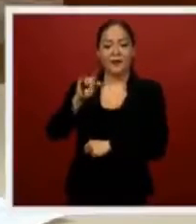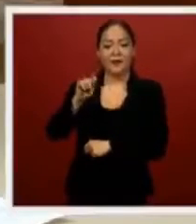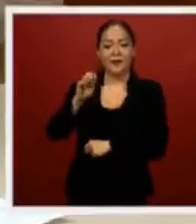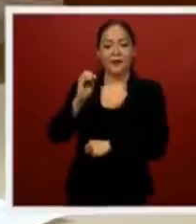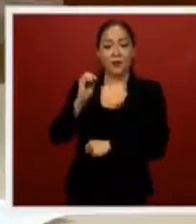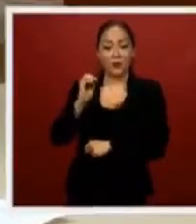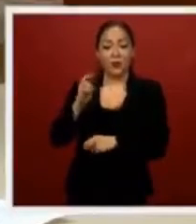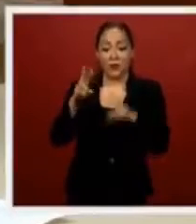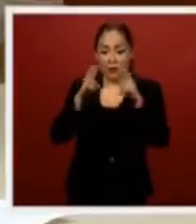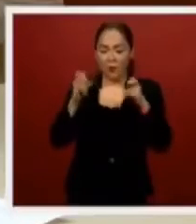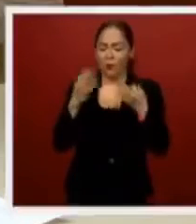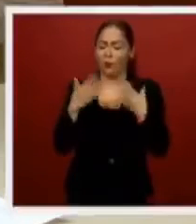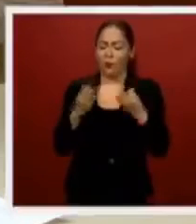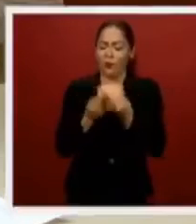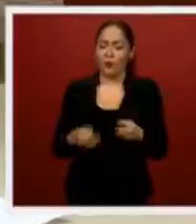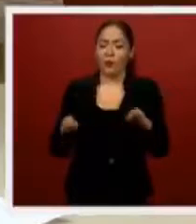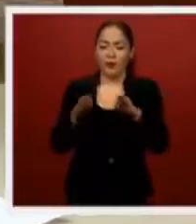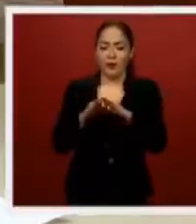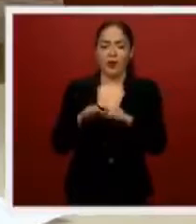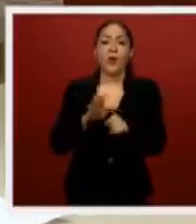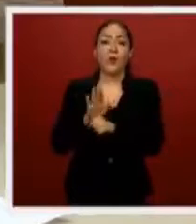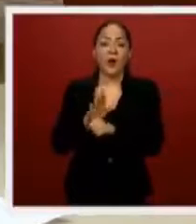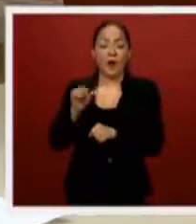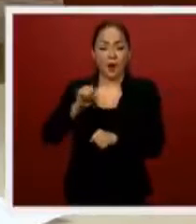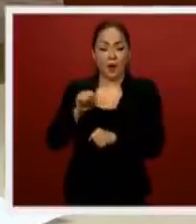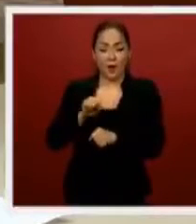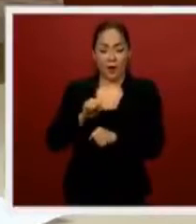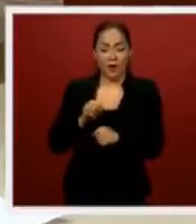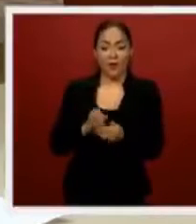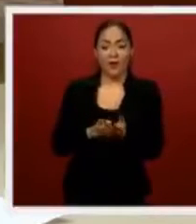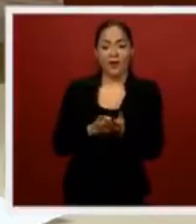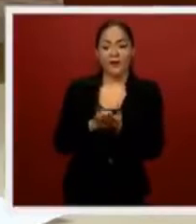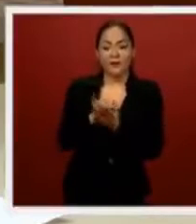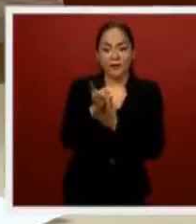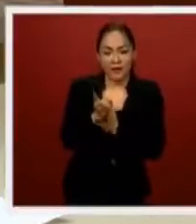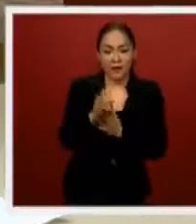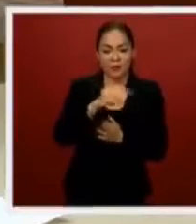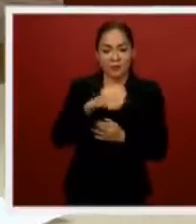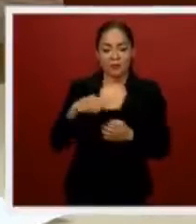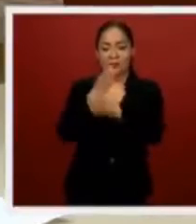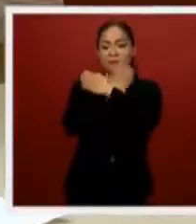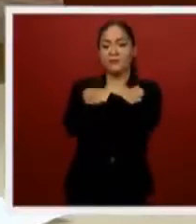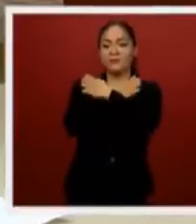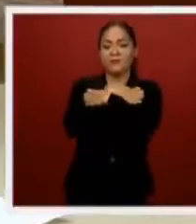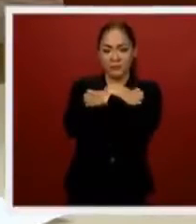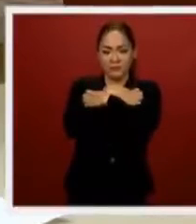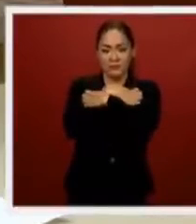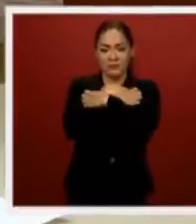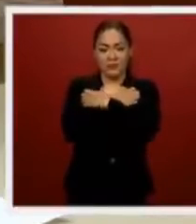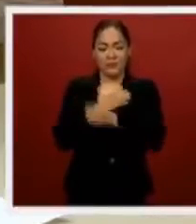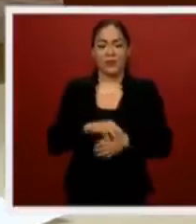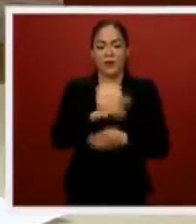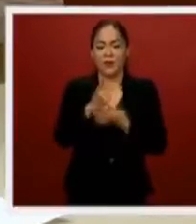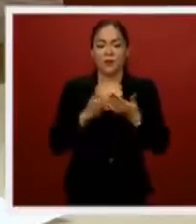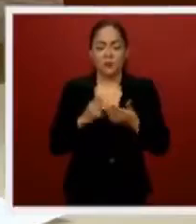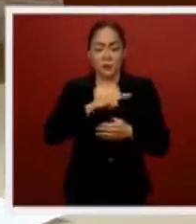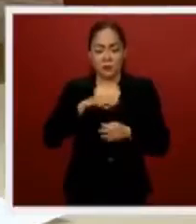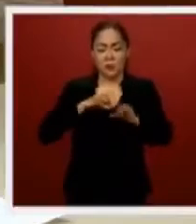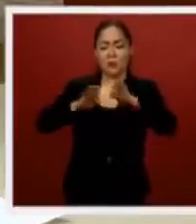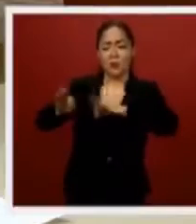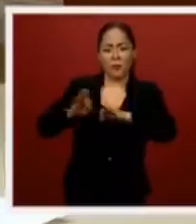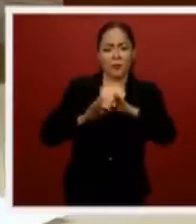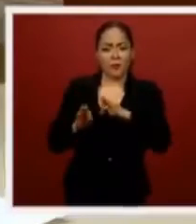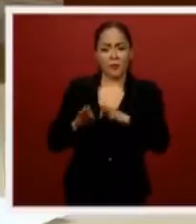que tienen que ver con este derecho que tenemos todos y todas a la educación y por supuesto todos los planes en los que siempre se